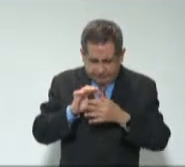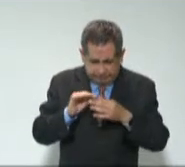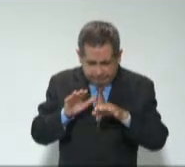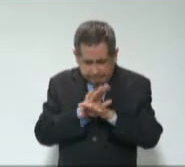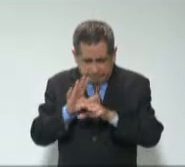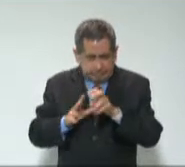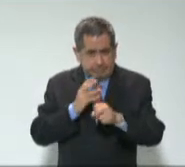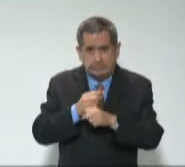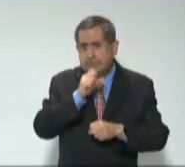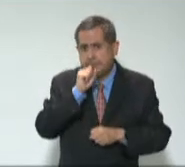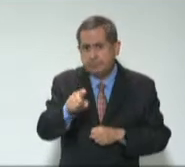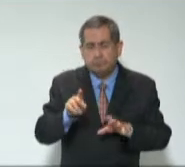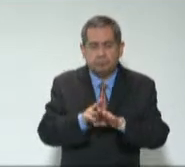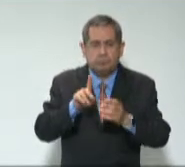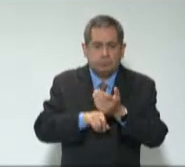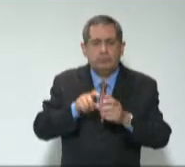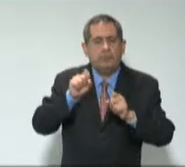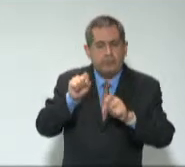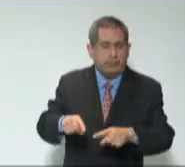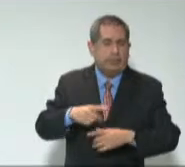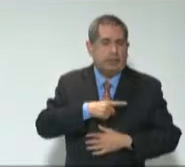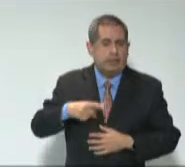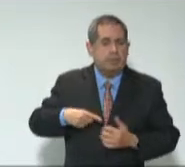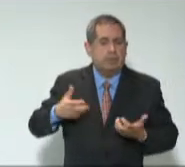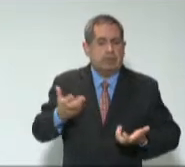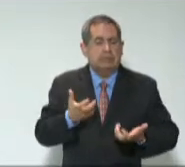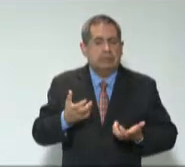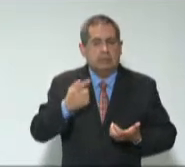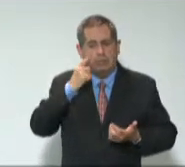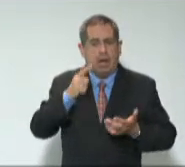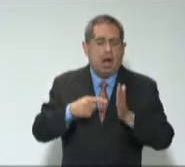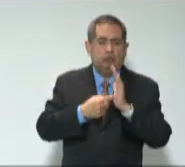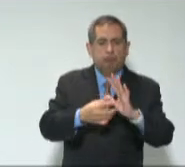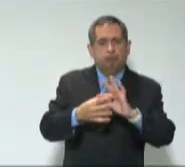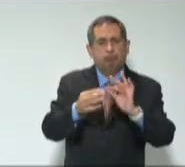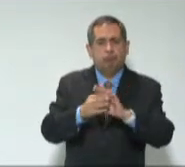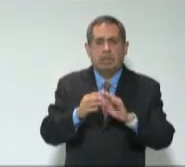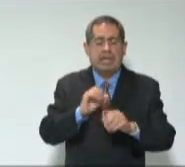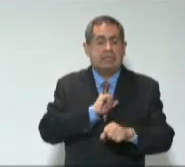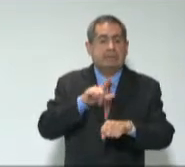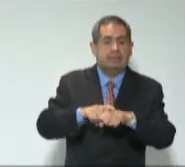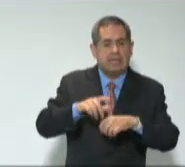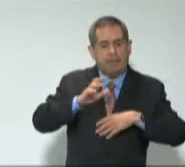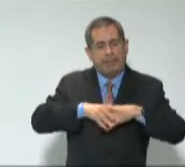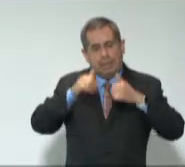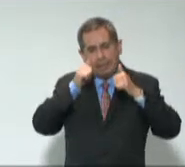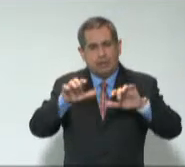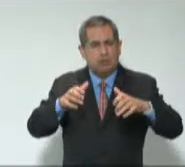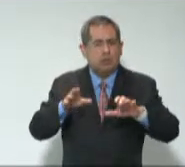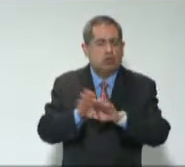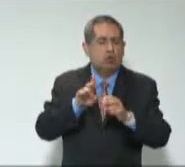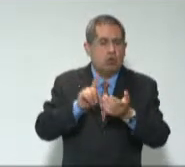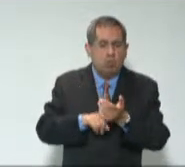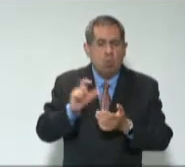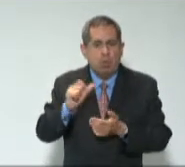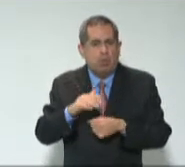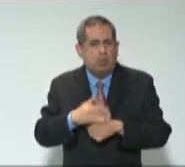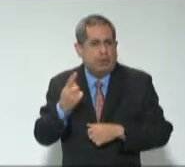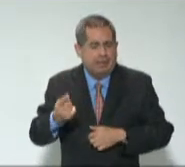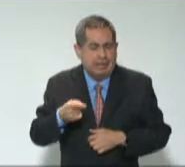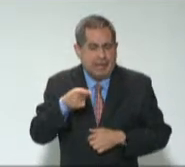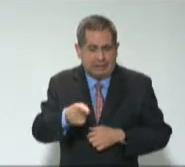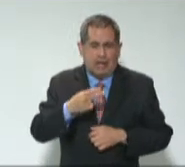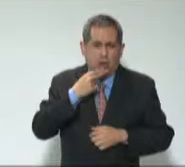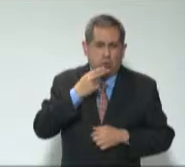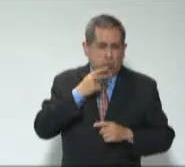y precisamente Ahí es donde deberíamos de prestar como especial atención de cómo cuándo y por qué se está